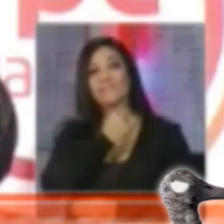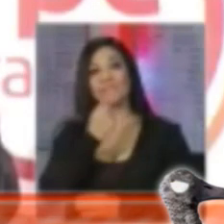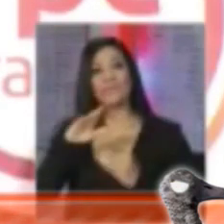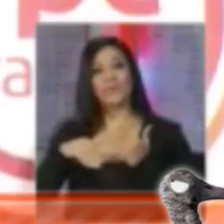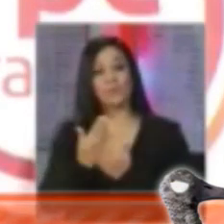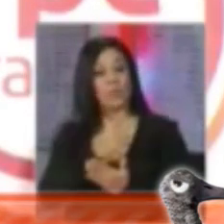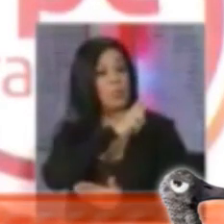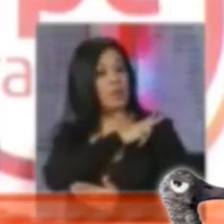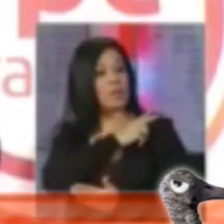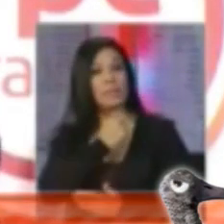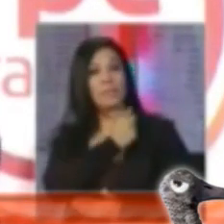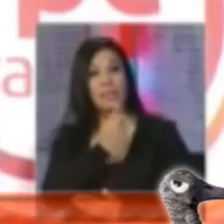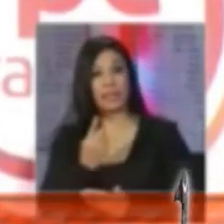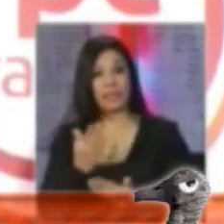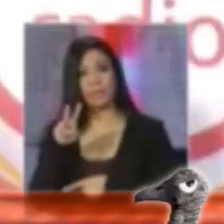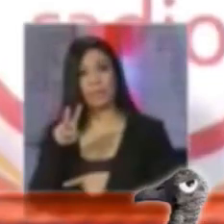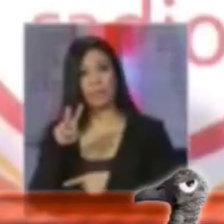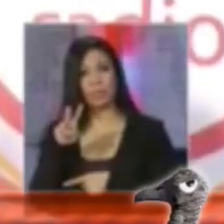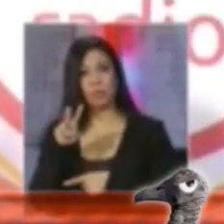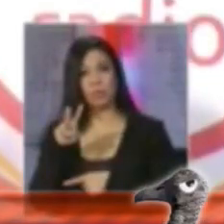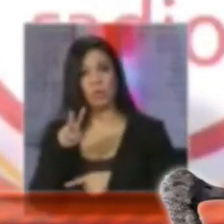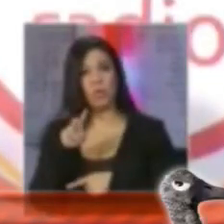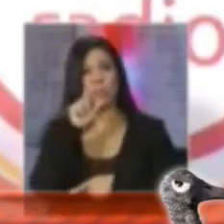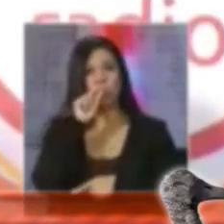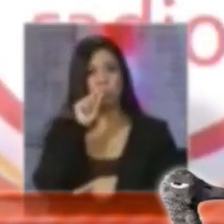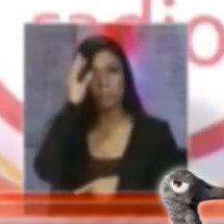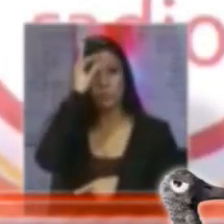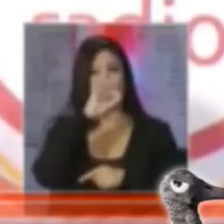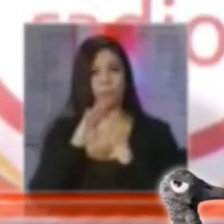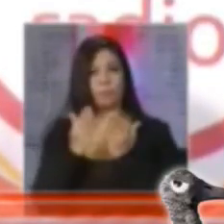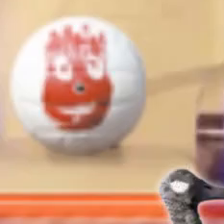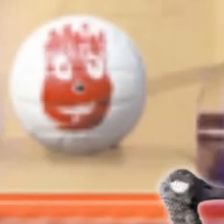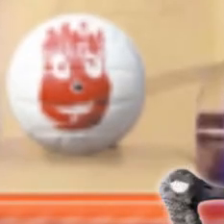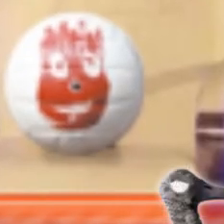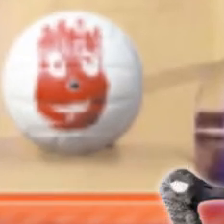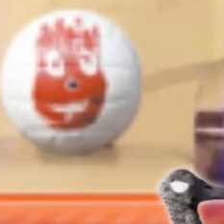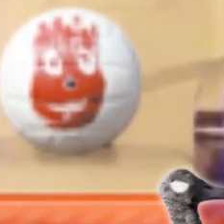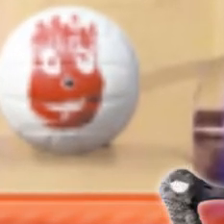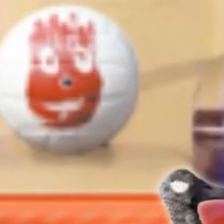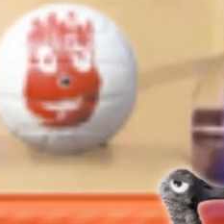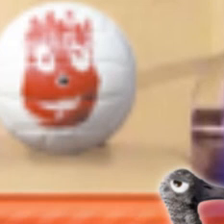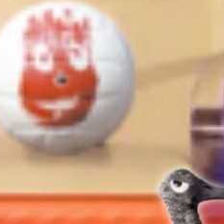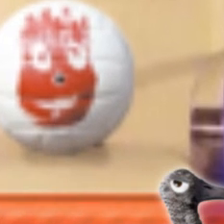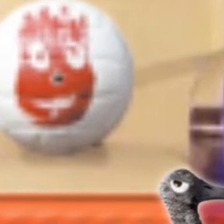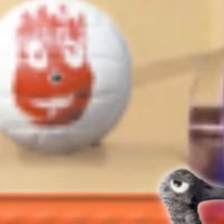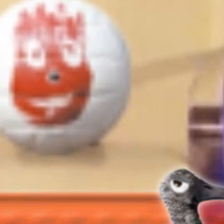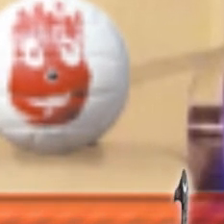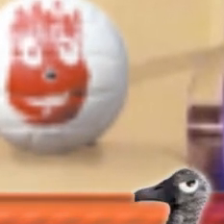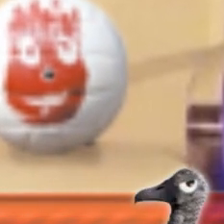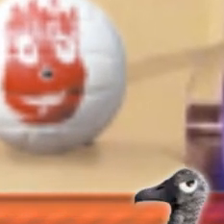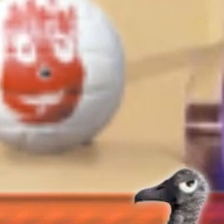Juan Carlos Varela por el panameñismo, Juan Carlos Navarro por el PRD, y en representación de